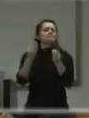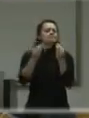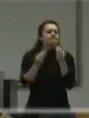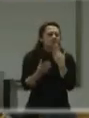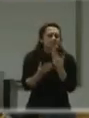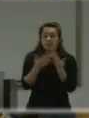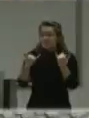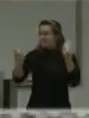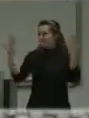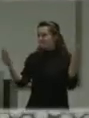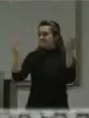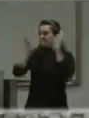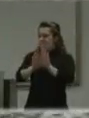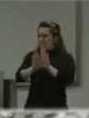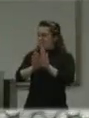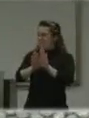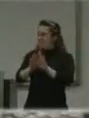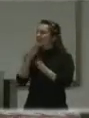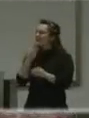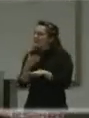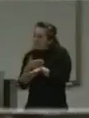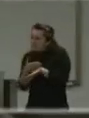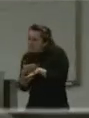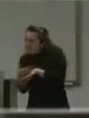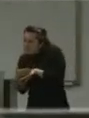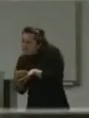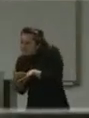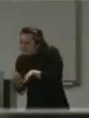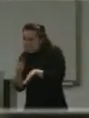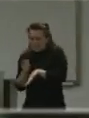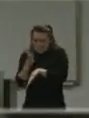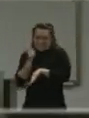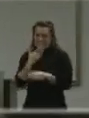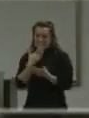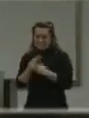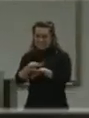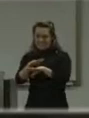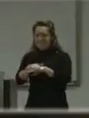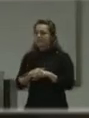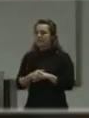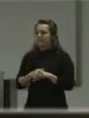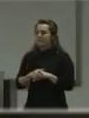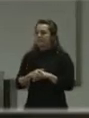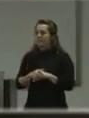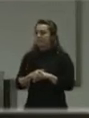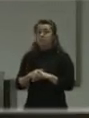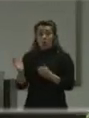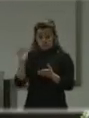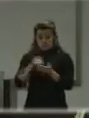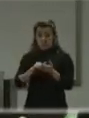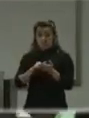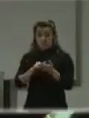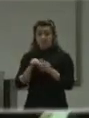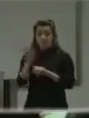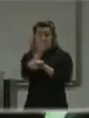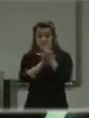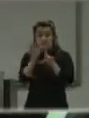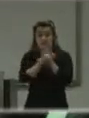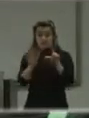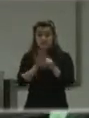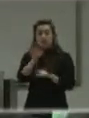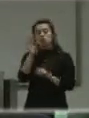Con esto damos cierre el evento Gracias por quedarse un poquito más de lo que habíamos solicitado estará de nuevo disponible el video en